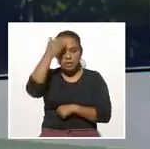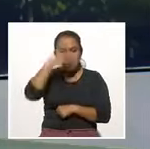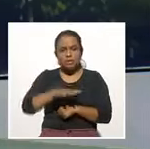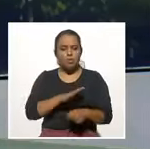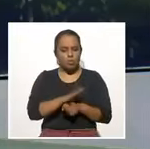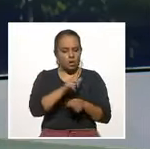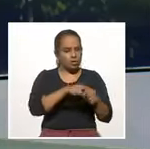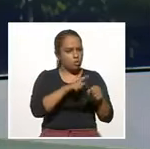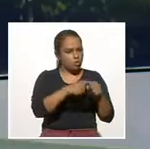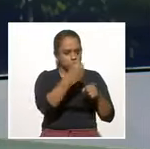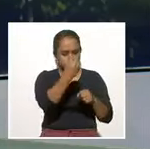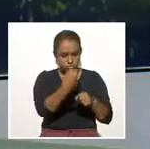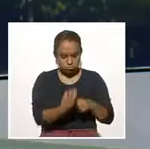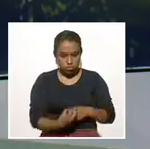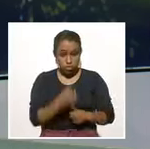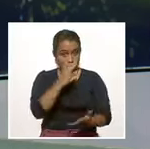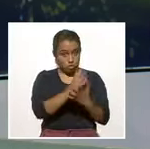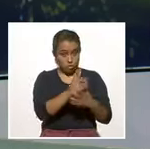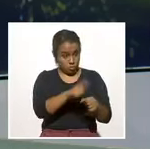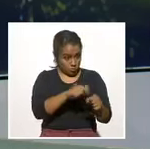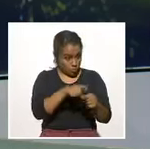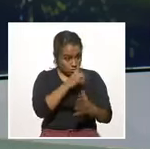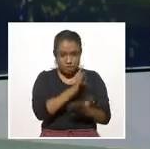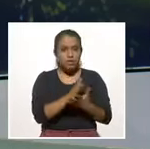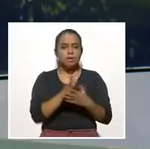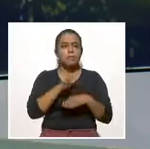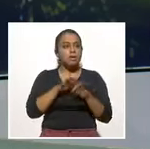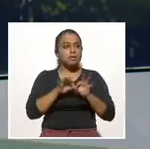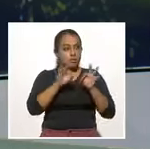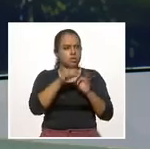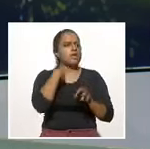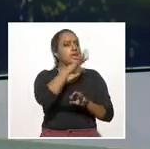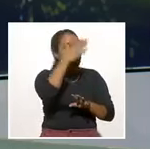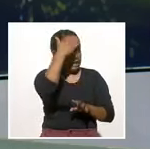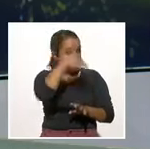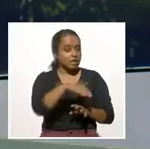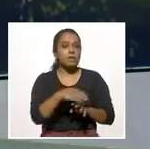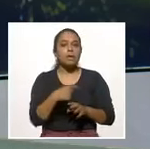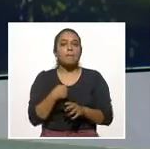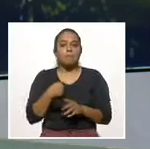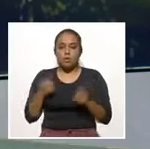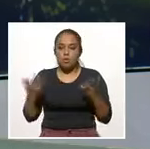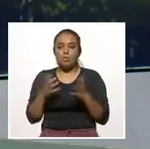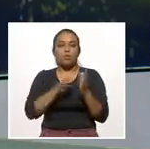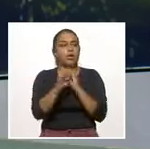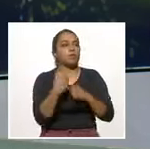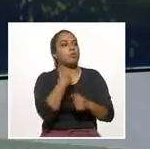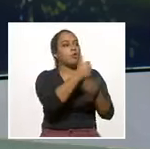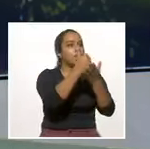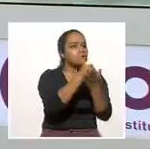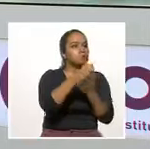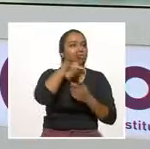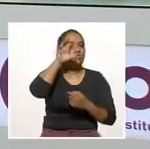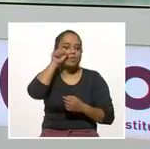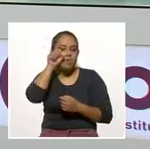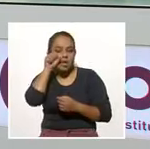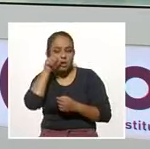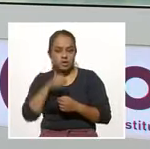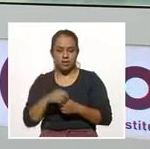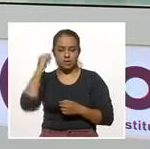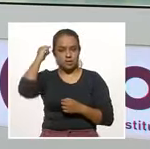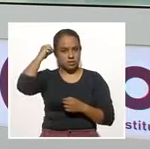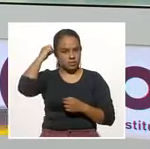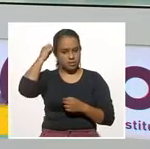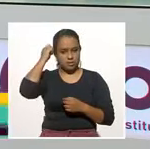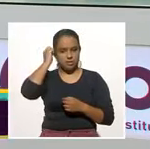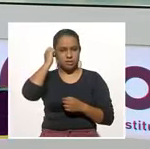los colores, y no solamente los colores, sino lo más importante, qué hacer cuando me dicen que está en azul. Oye, me porque ya tenemos todo un arco iris, así